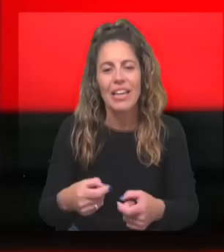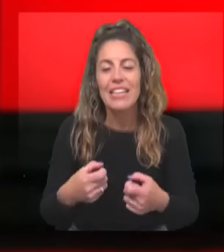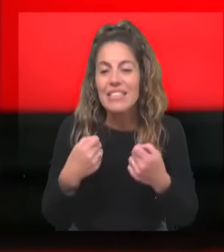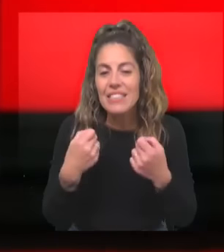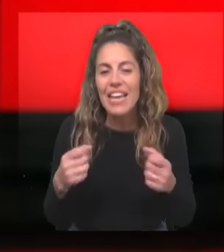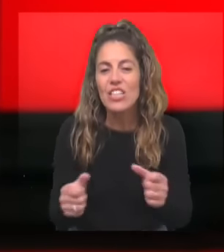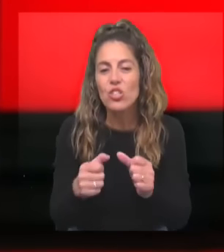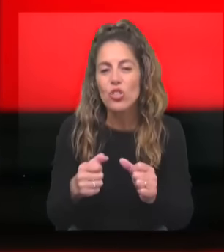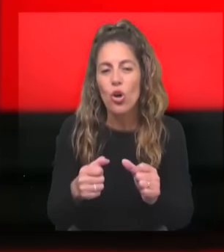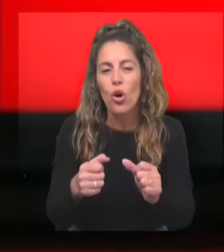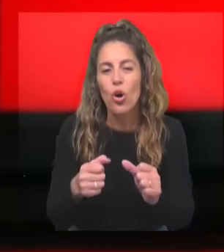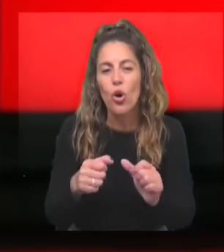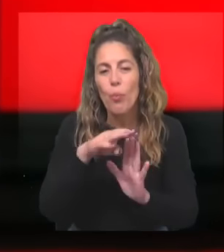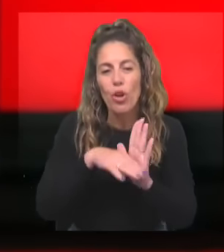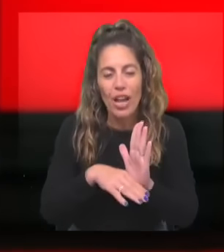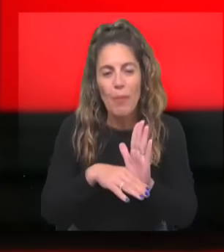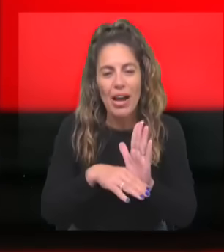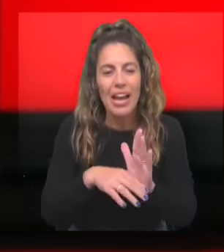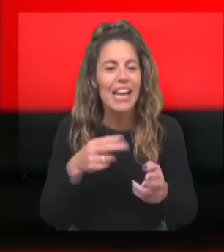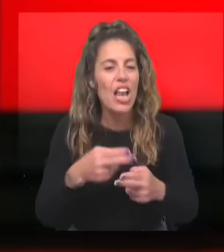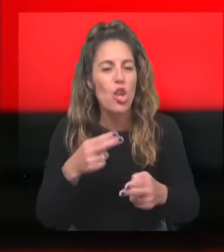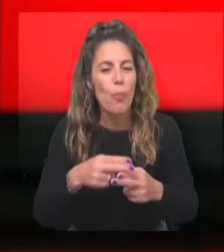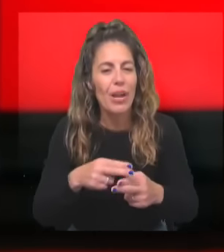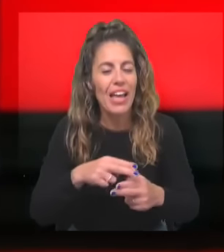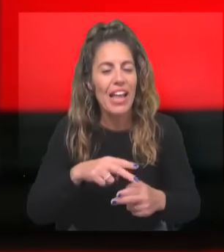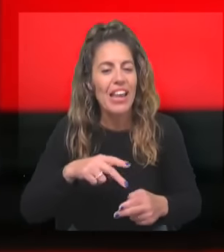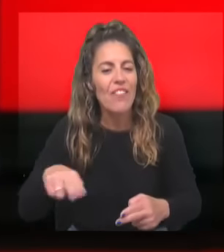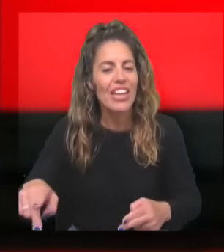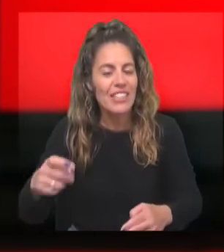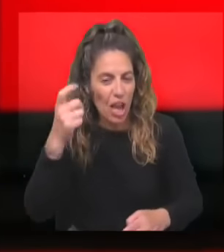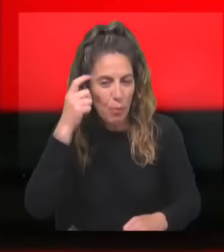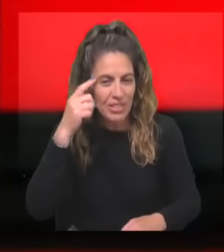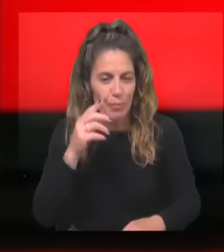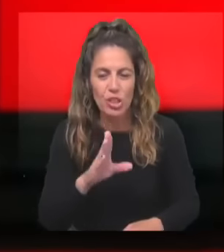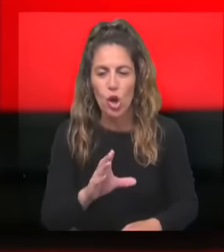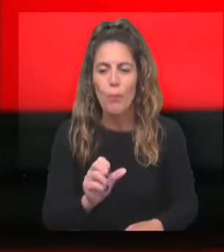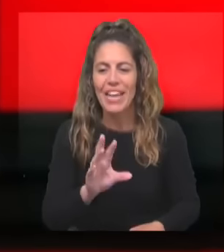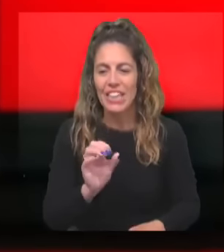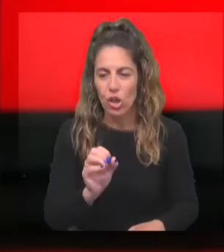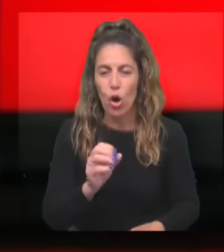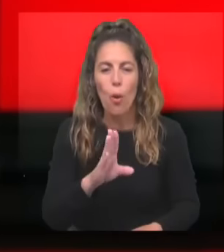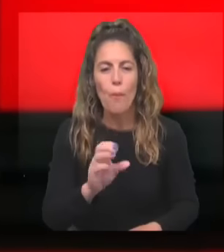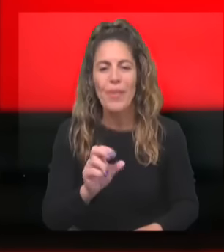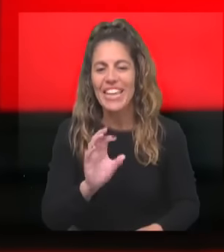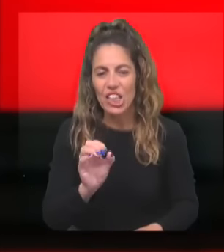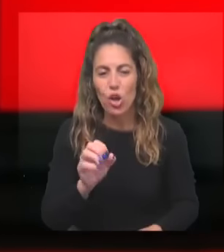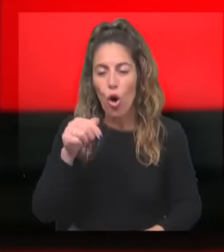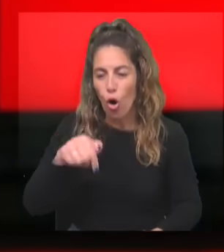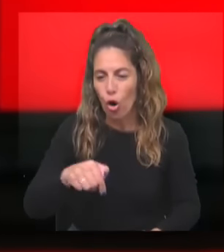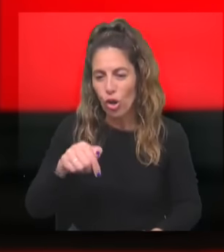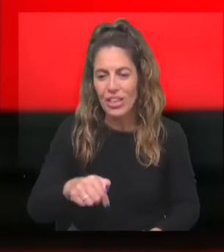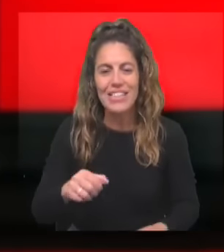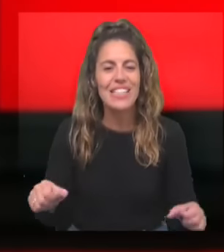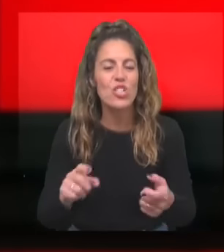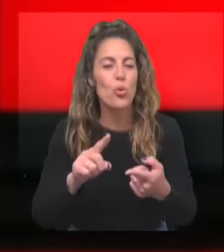que se llamaba La vigencia del pensamiento del Perico, de Luis Pérez Aguirre, Perico Hoy, ¿no? Y se hizo un acuerdo con UDELAR y